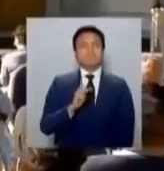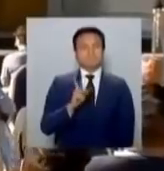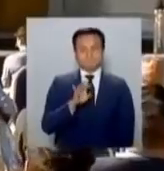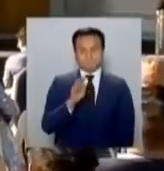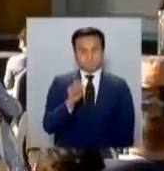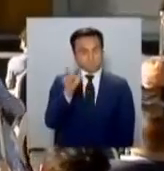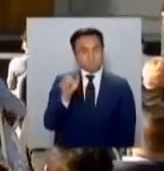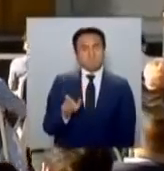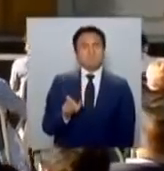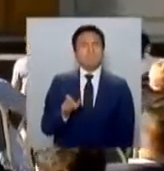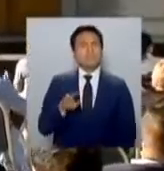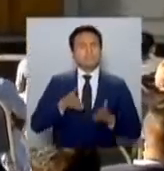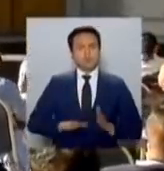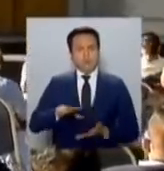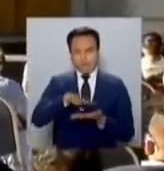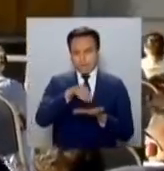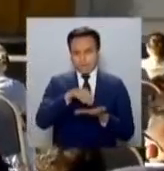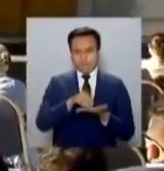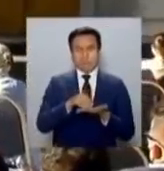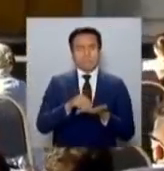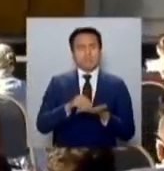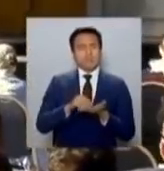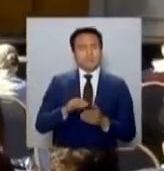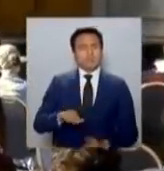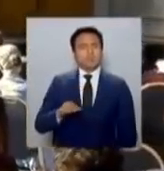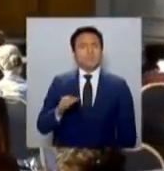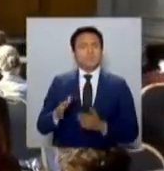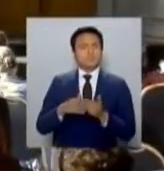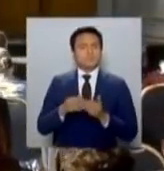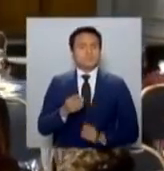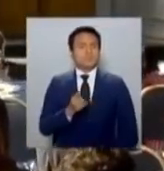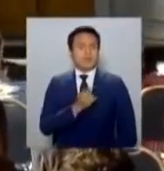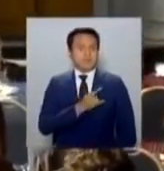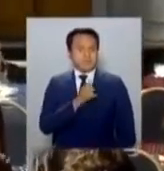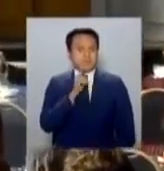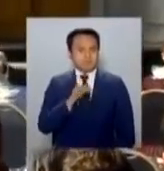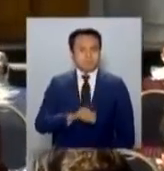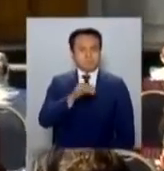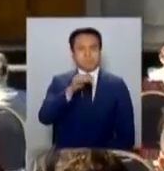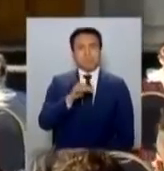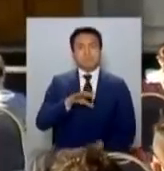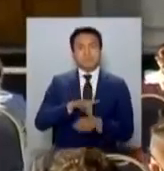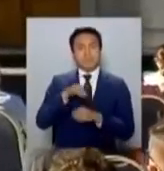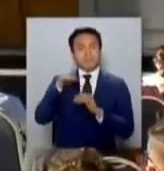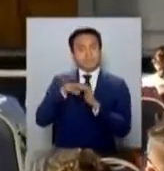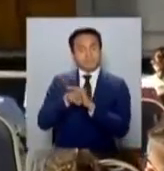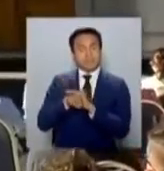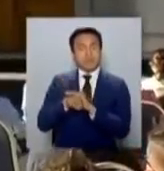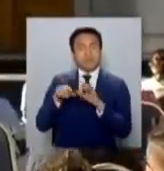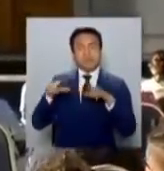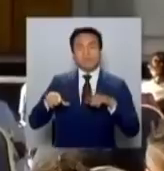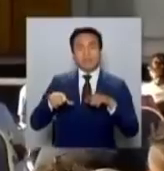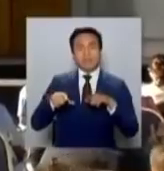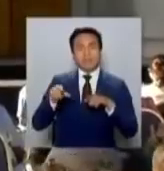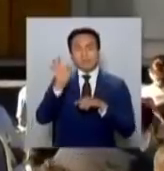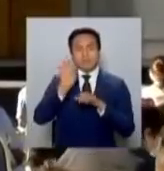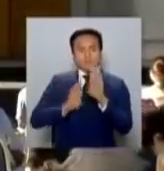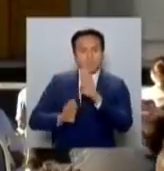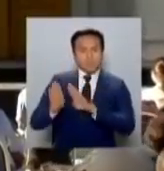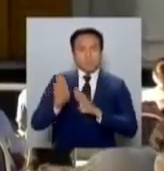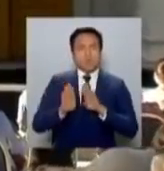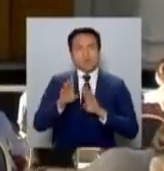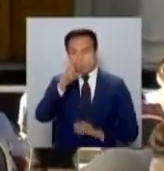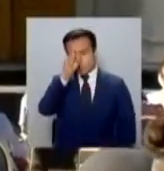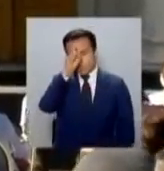dijo, al manifestarse por demandas que son necesarias. Ahora, esta es la primera vez que escuchamos esto. O sea, siguen estando en la oposición porque no